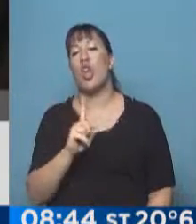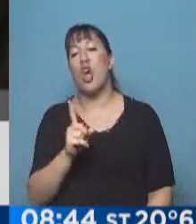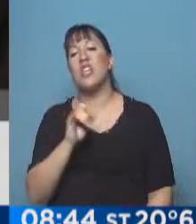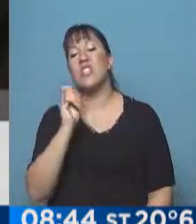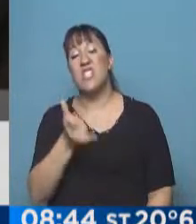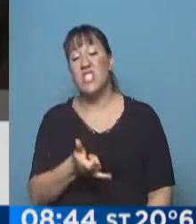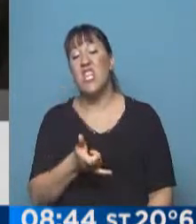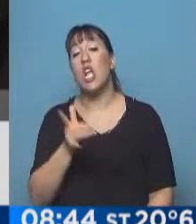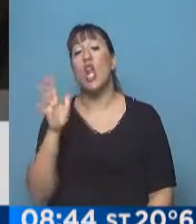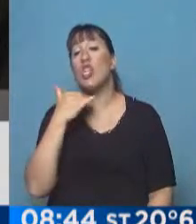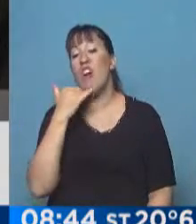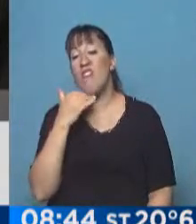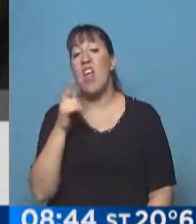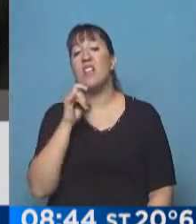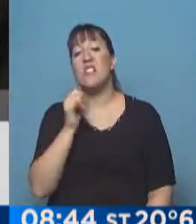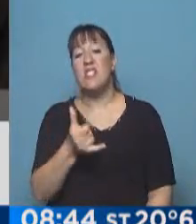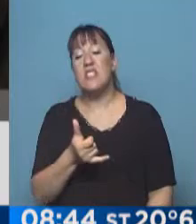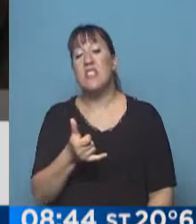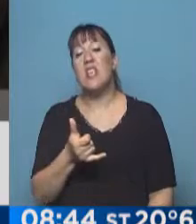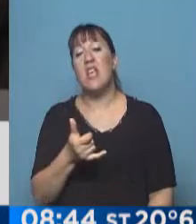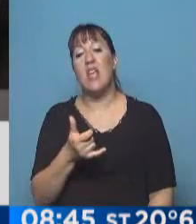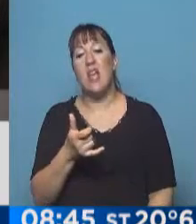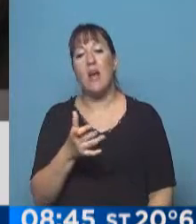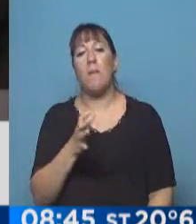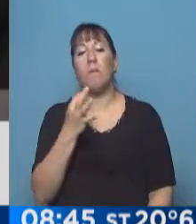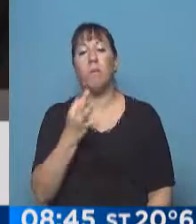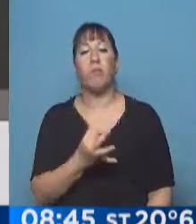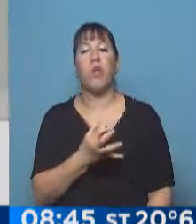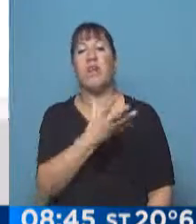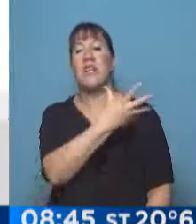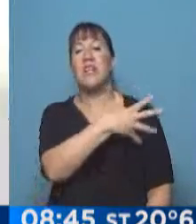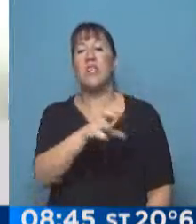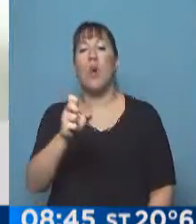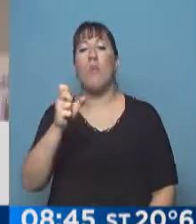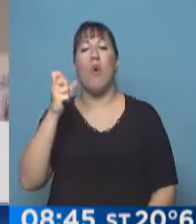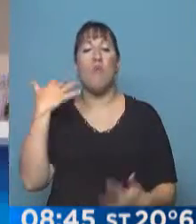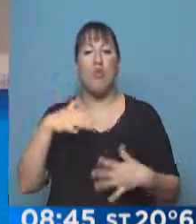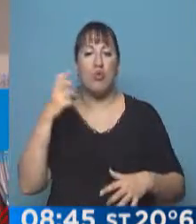en cuenta que había sido un traslado violento.